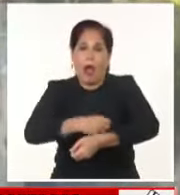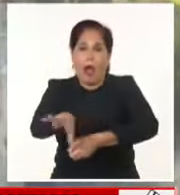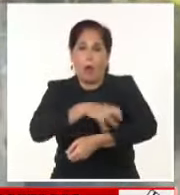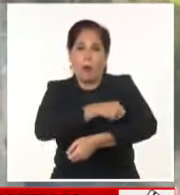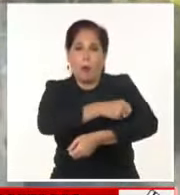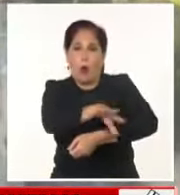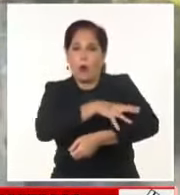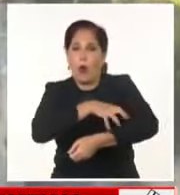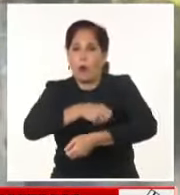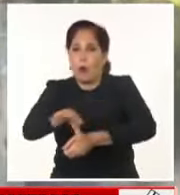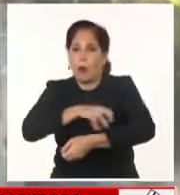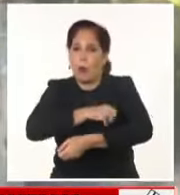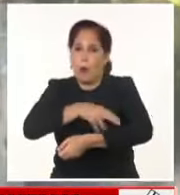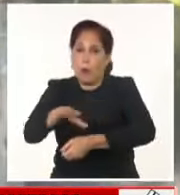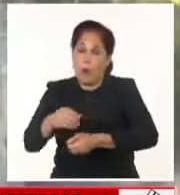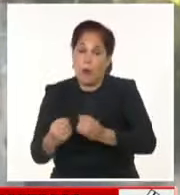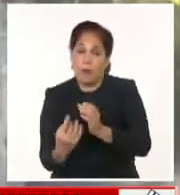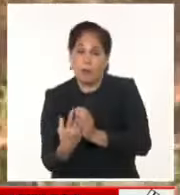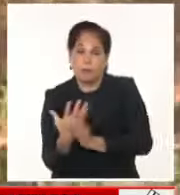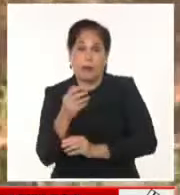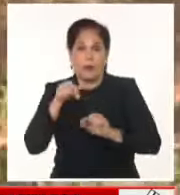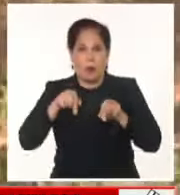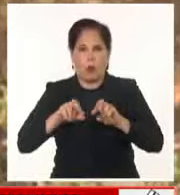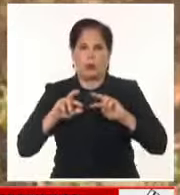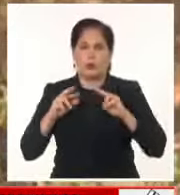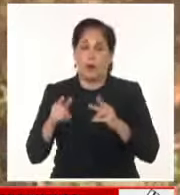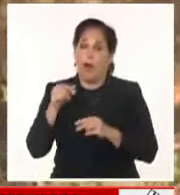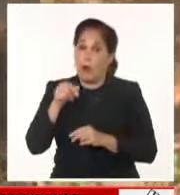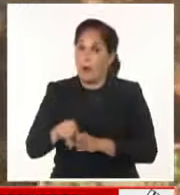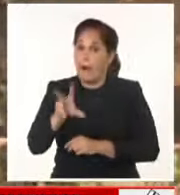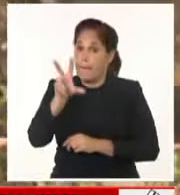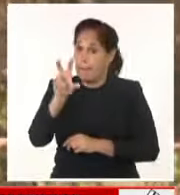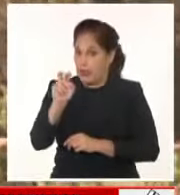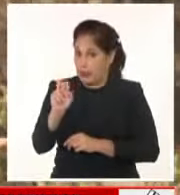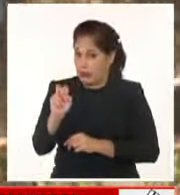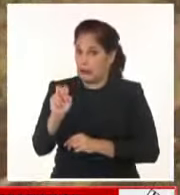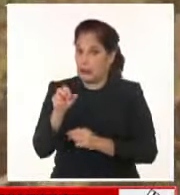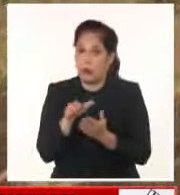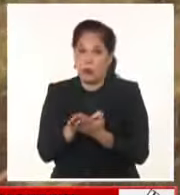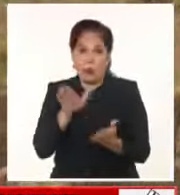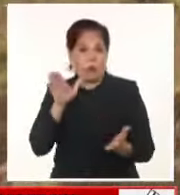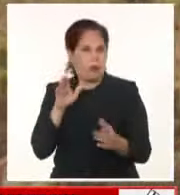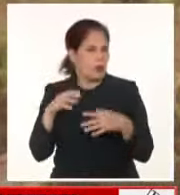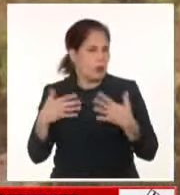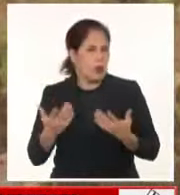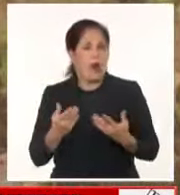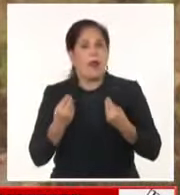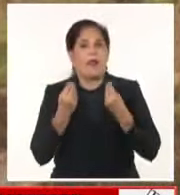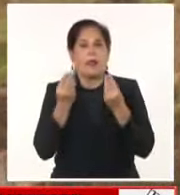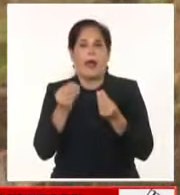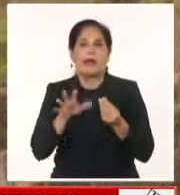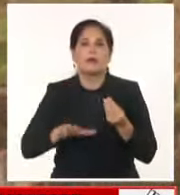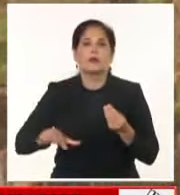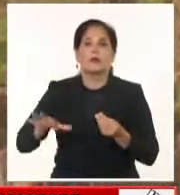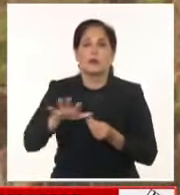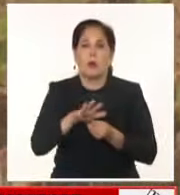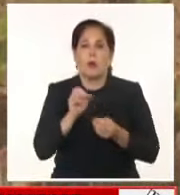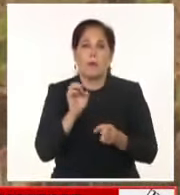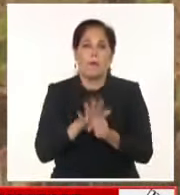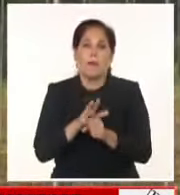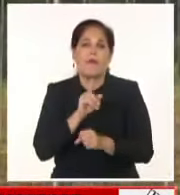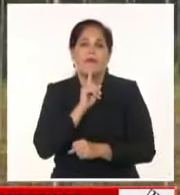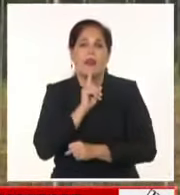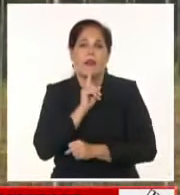a los canteros. Ya vamos ahora en este momento, tenemos 20. Y el compromiso que tenemos es entregar todo esto el viernes. Nos dijeron que